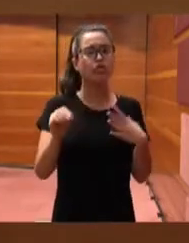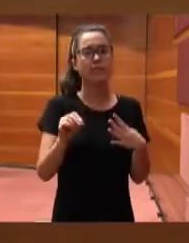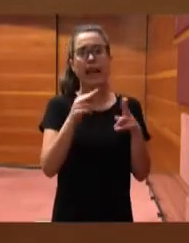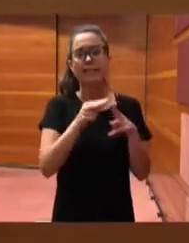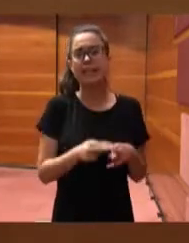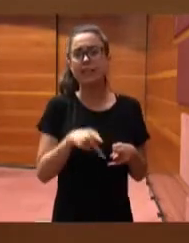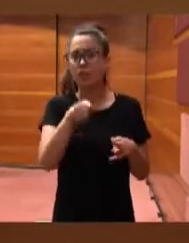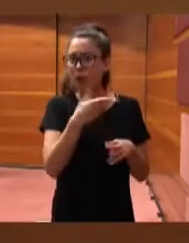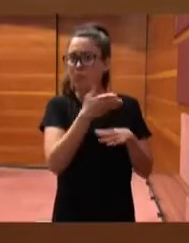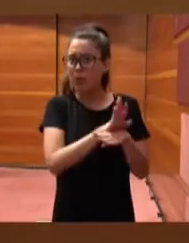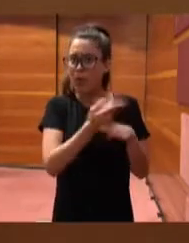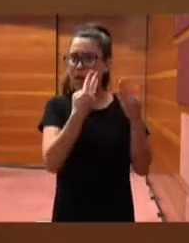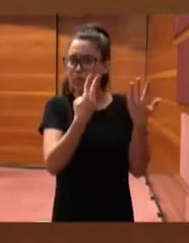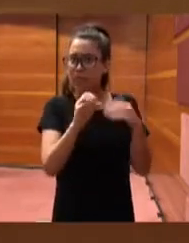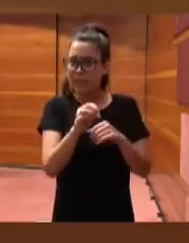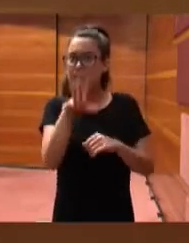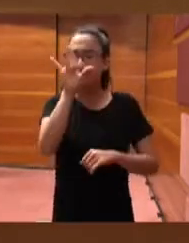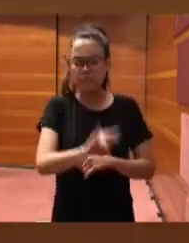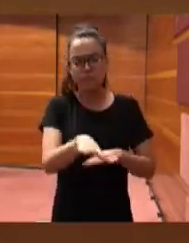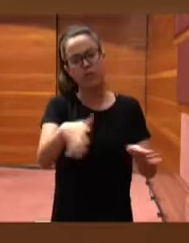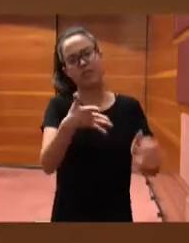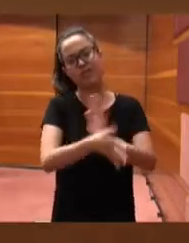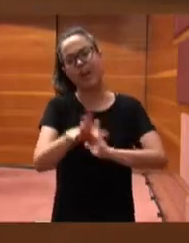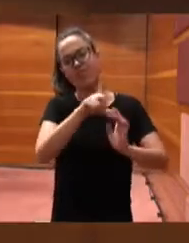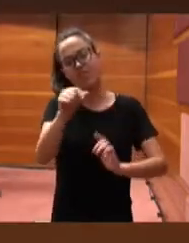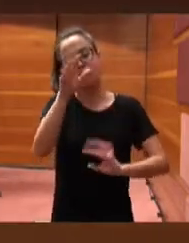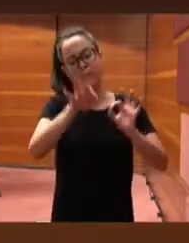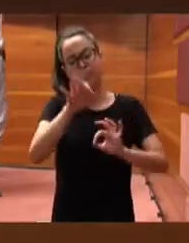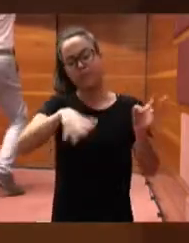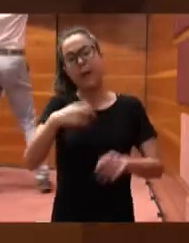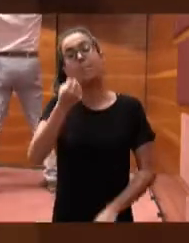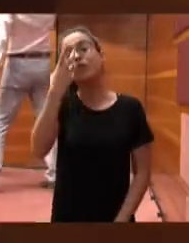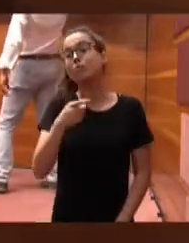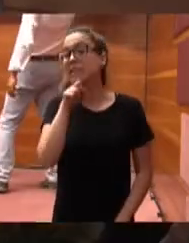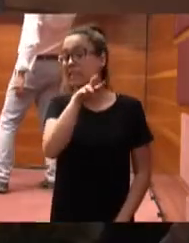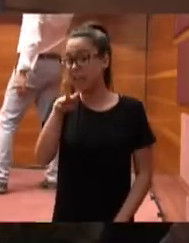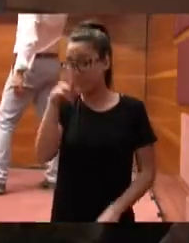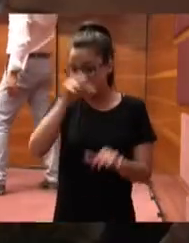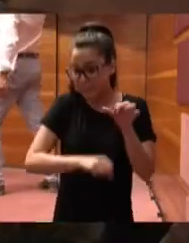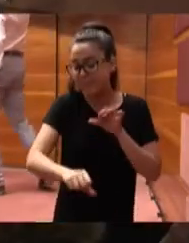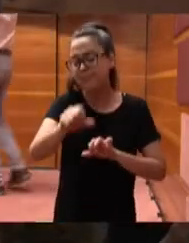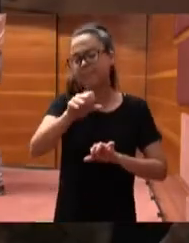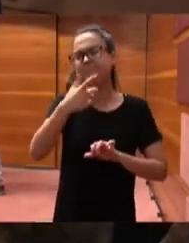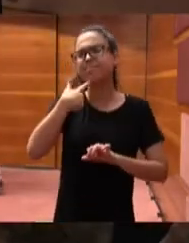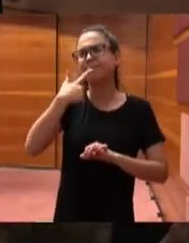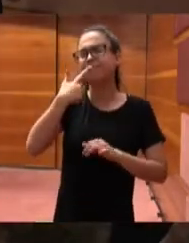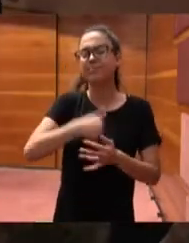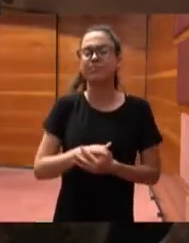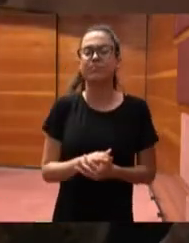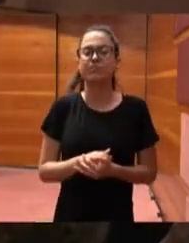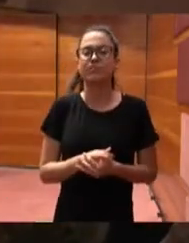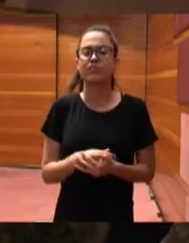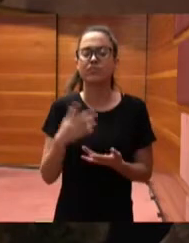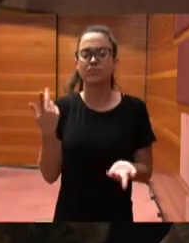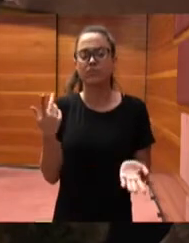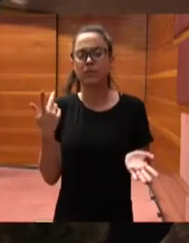publicado? Sí, no, vale, 100%, ¿de acuerdo? Y de hecho la ley 19/2013, lo que nos marcaba era una especie de barrera fácil de